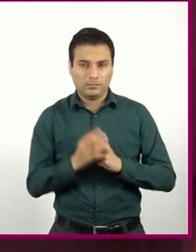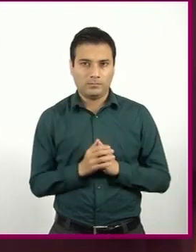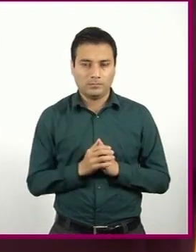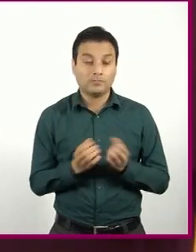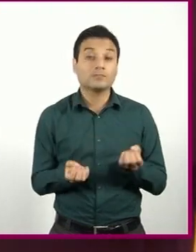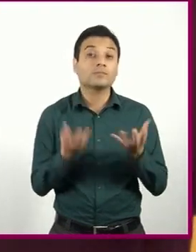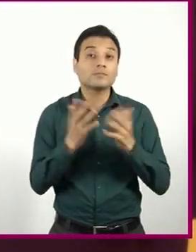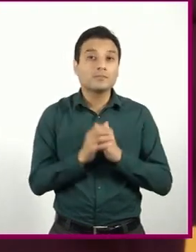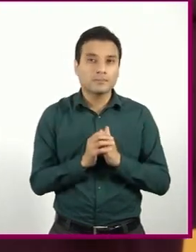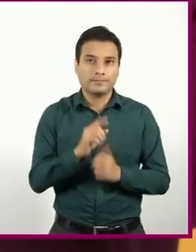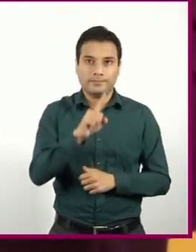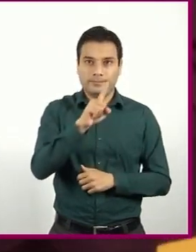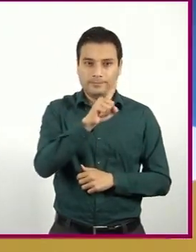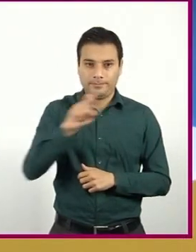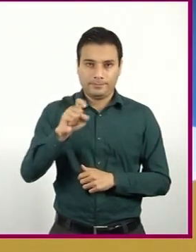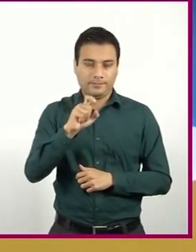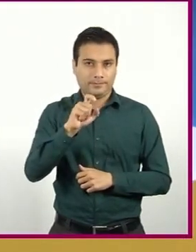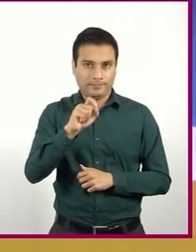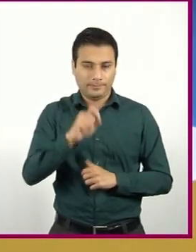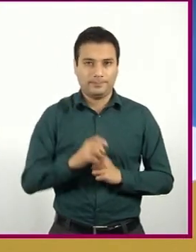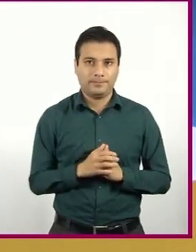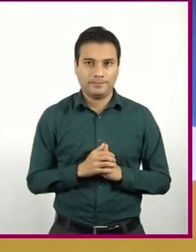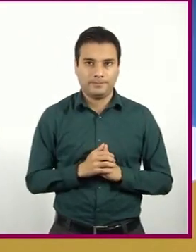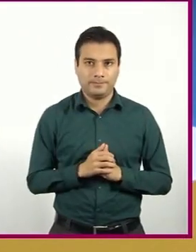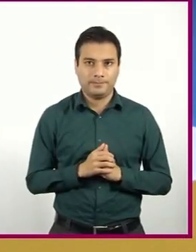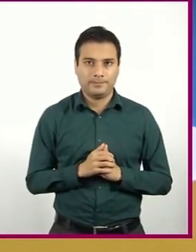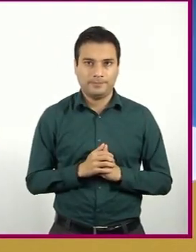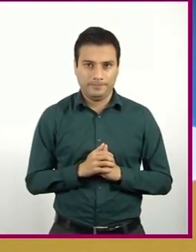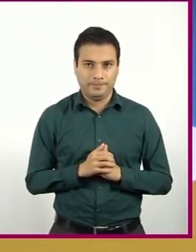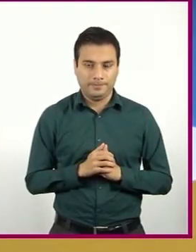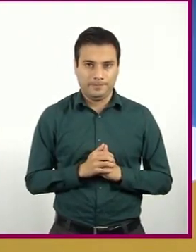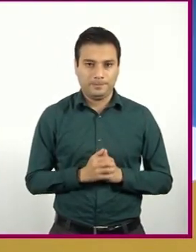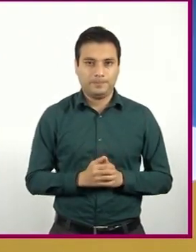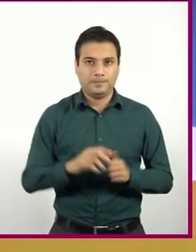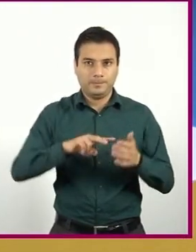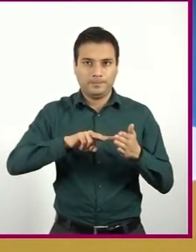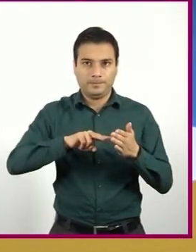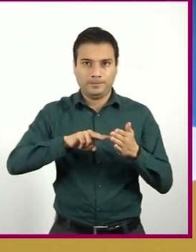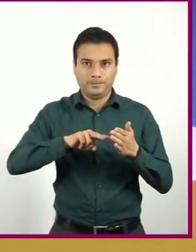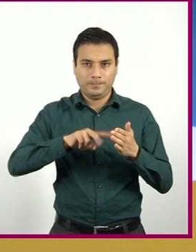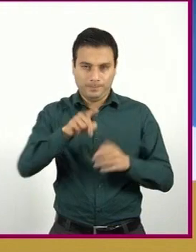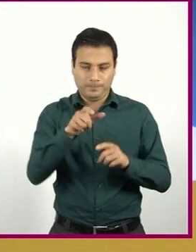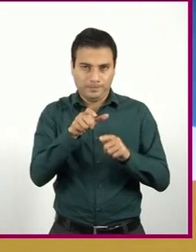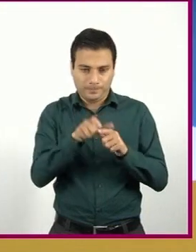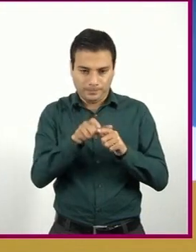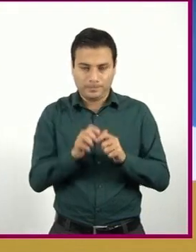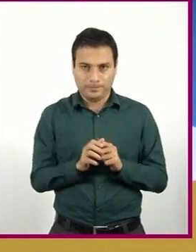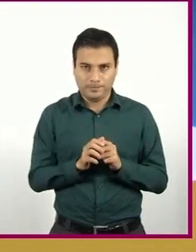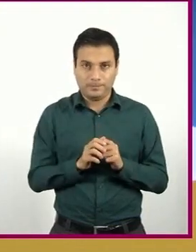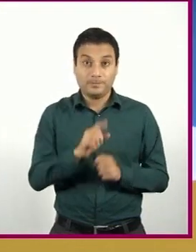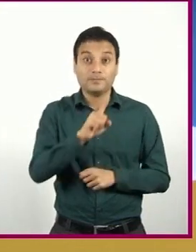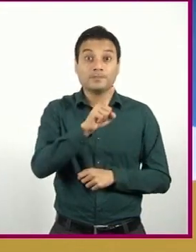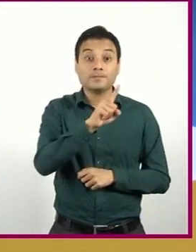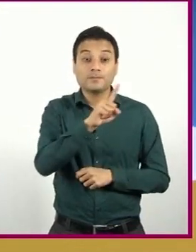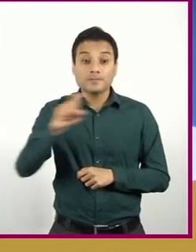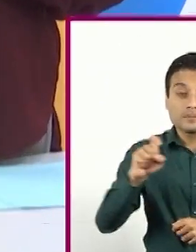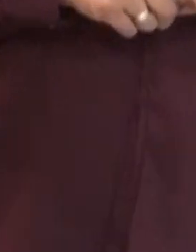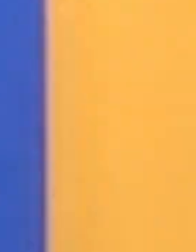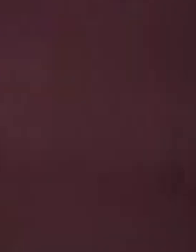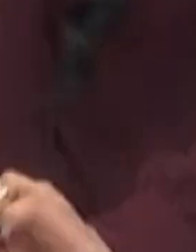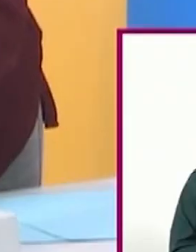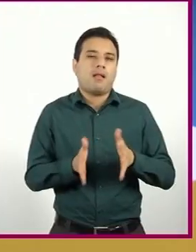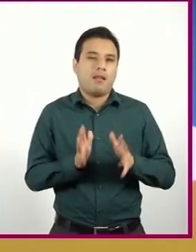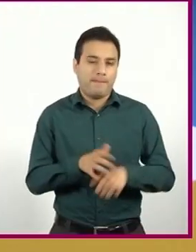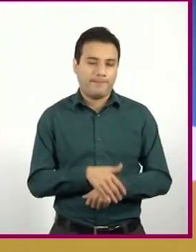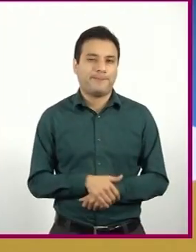es igual a 120. Entonces, con el transportador vamos a marcar 120 grados. 120